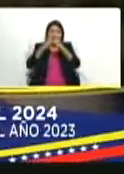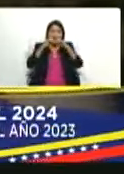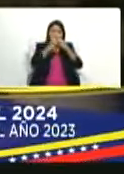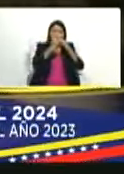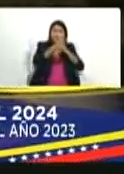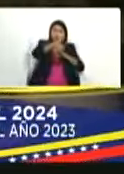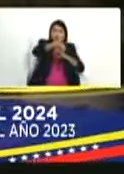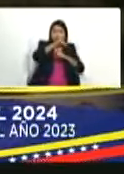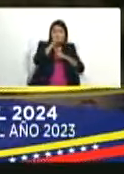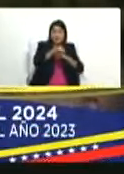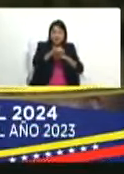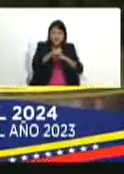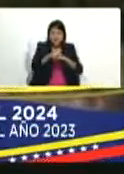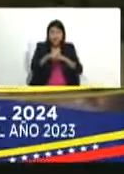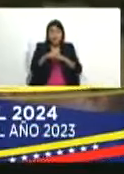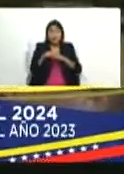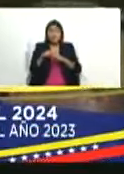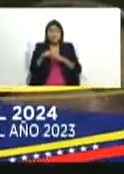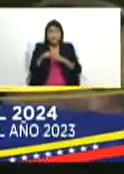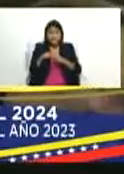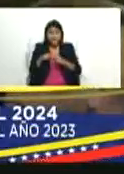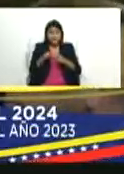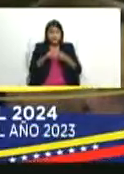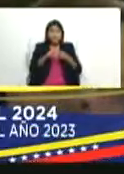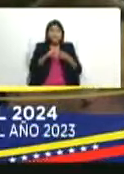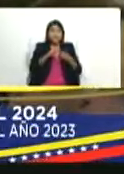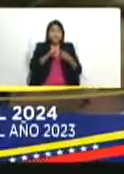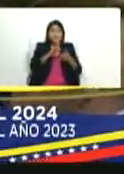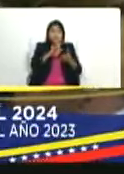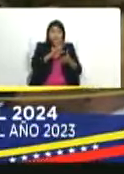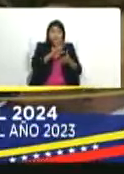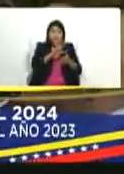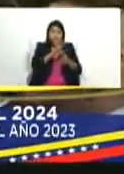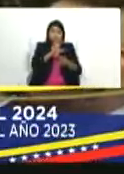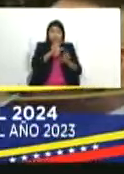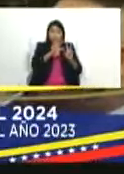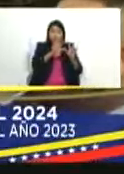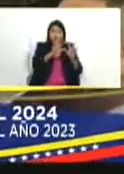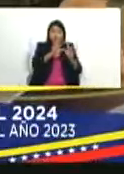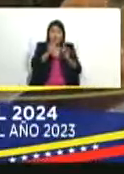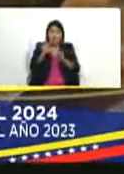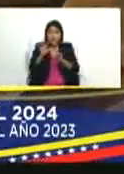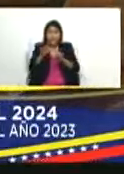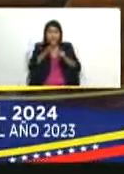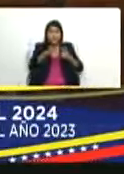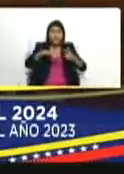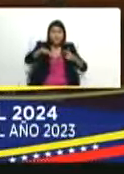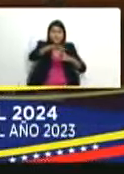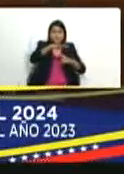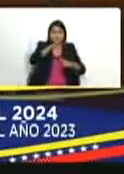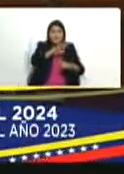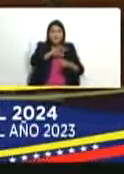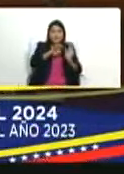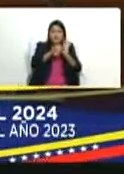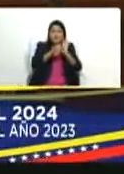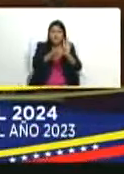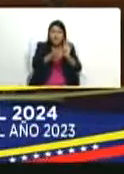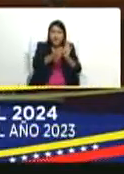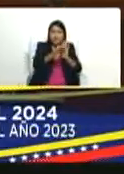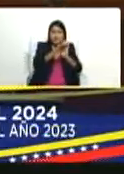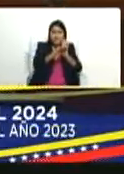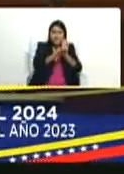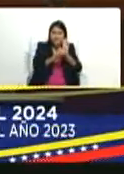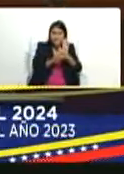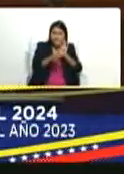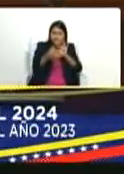destacar las siguientes. Sentencia 586 de la Sala de Casación Civil, que precisó las pautas